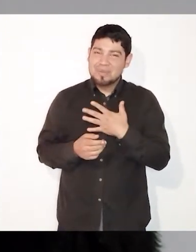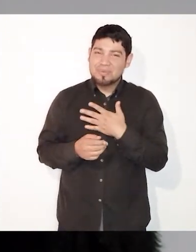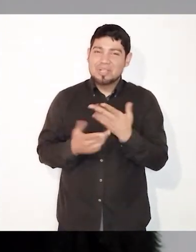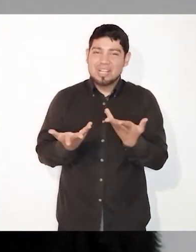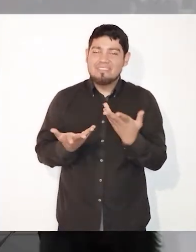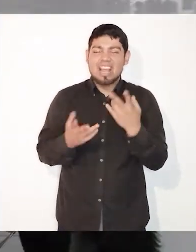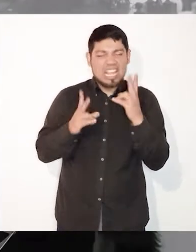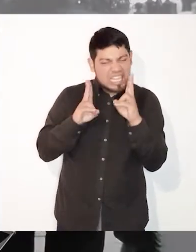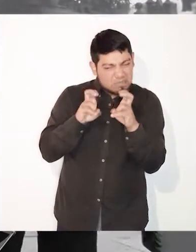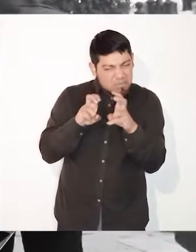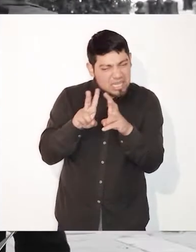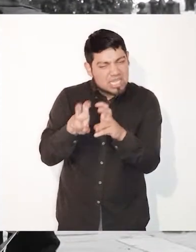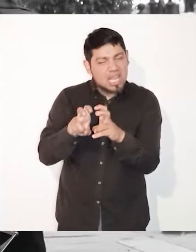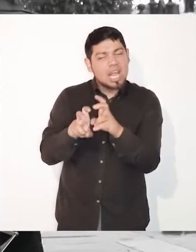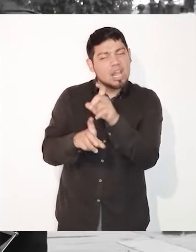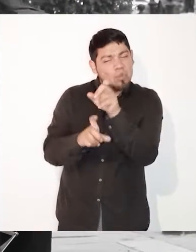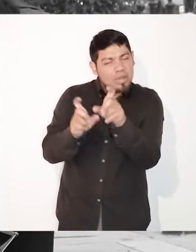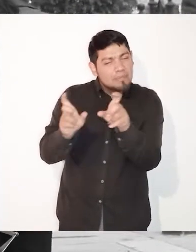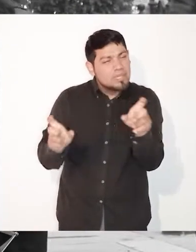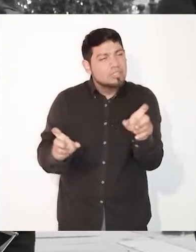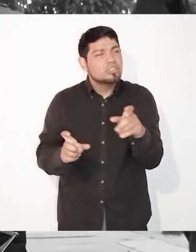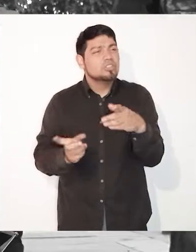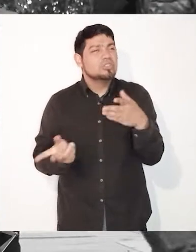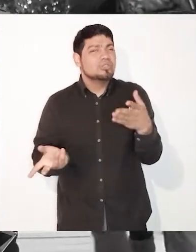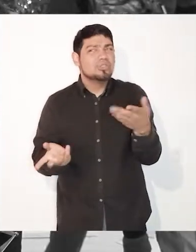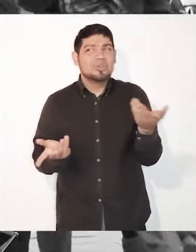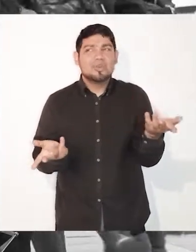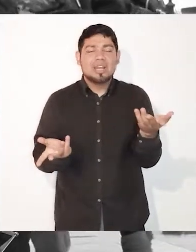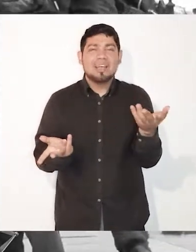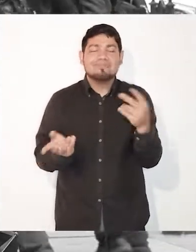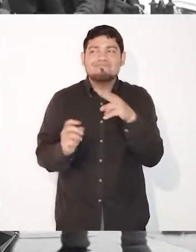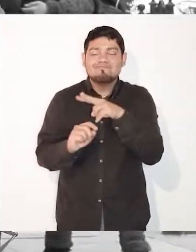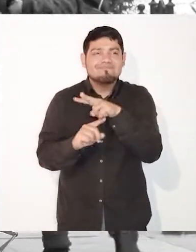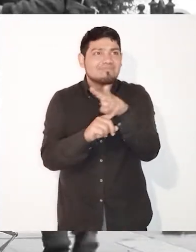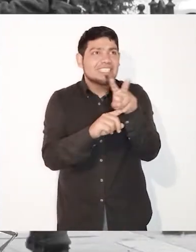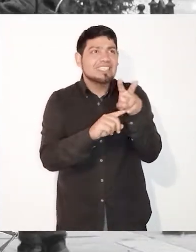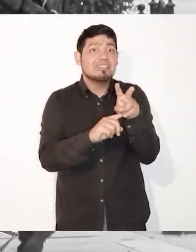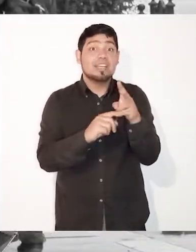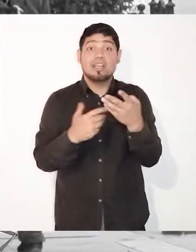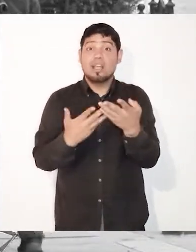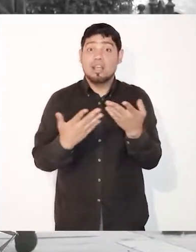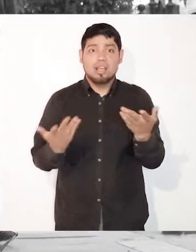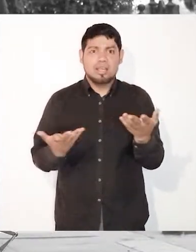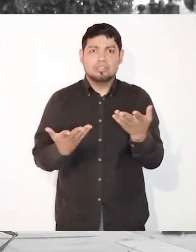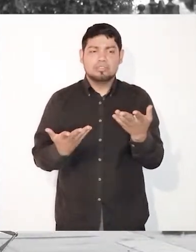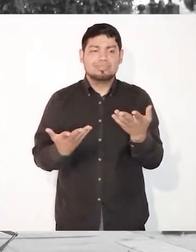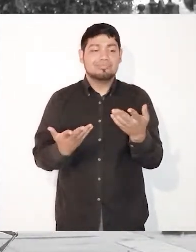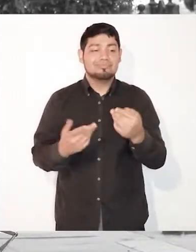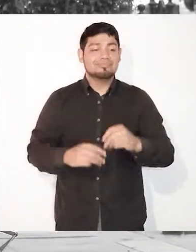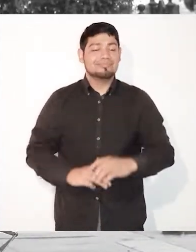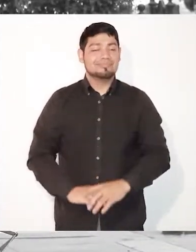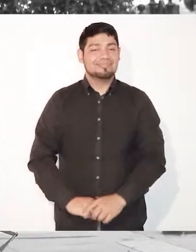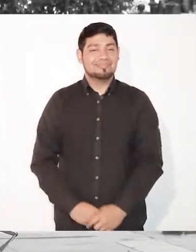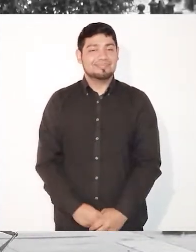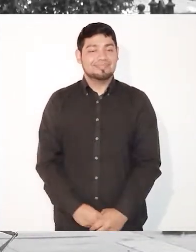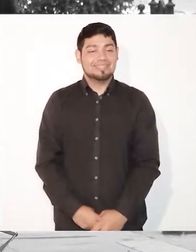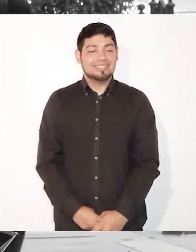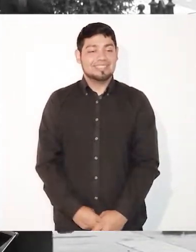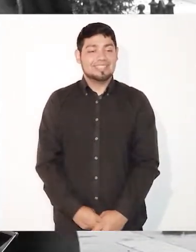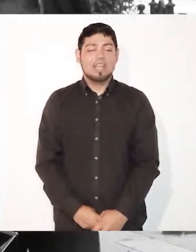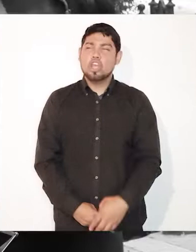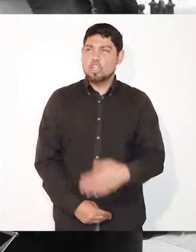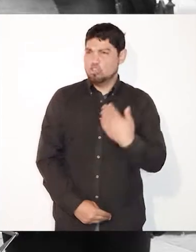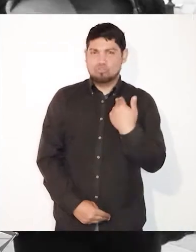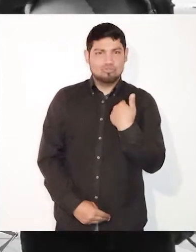a la necesidad de investigar algunos personajes que veía en mi entorno, ¿no? Siempre me llamaron la atención los personajes